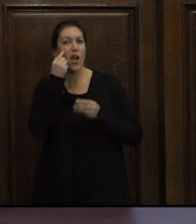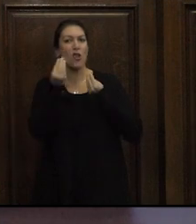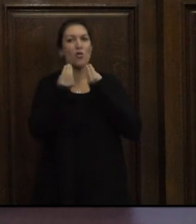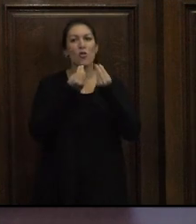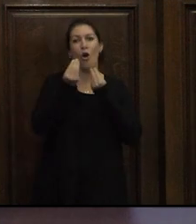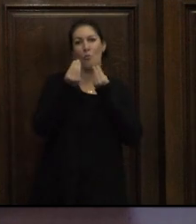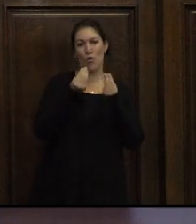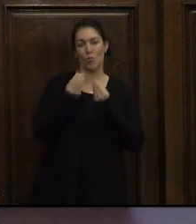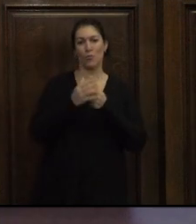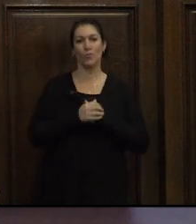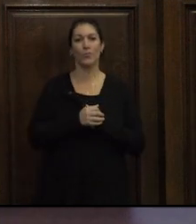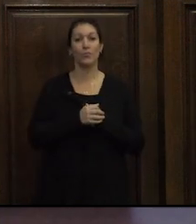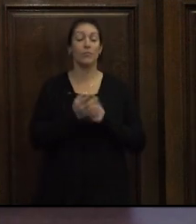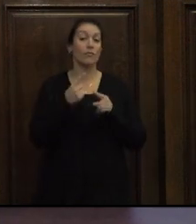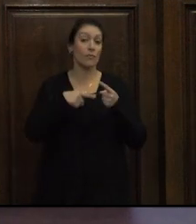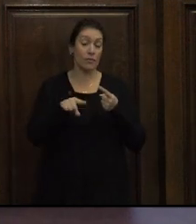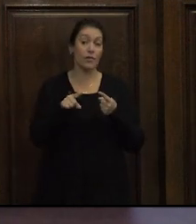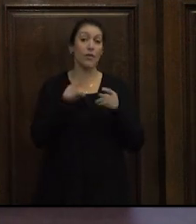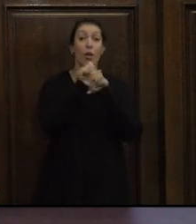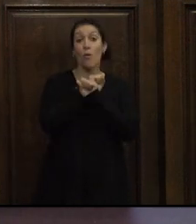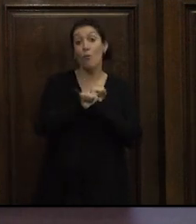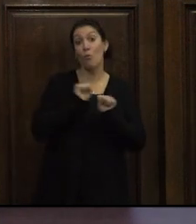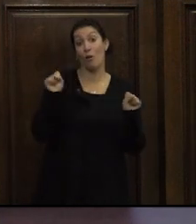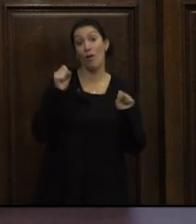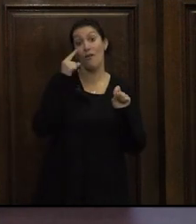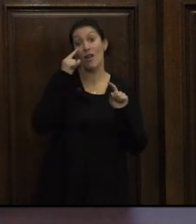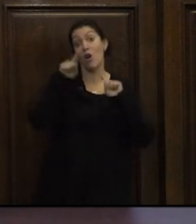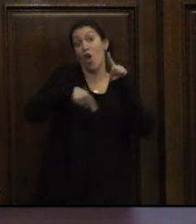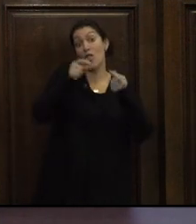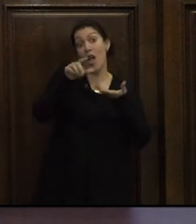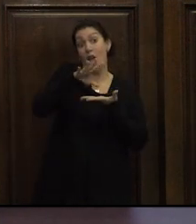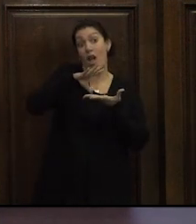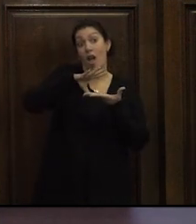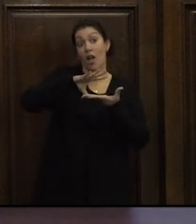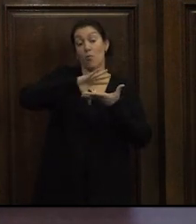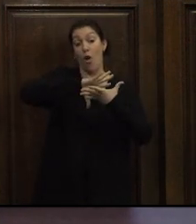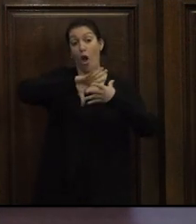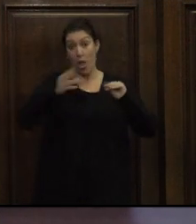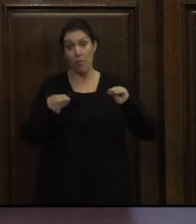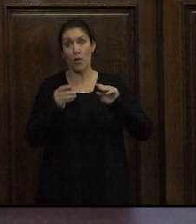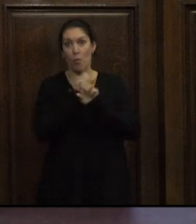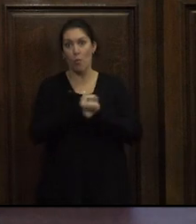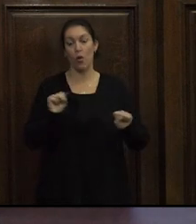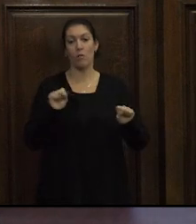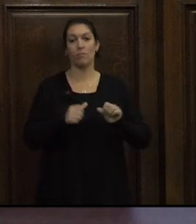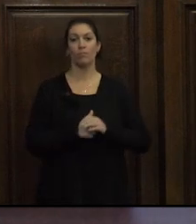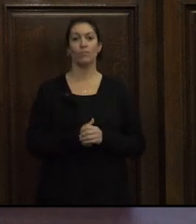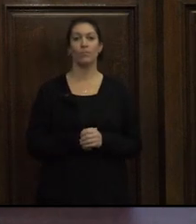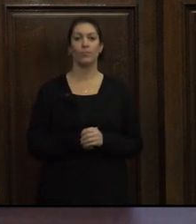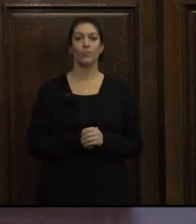mapear, ¿no? O esquematizando. Pero podrían hacerse otros mapas, ¿no?